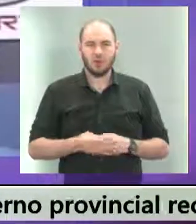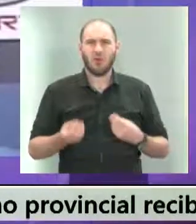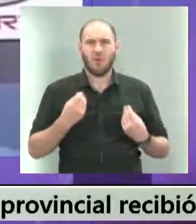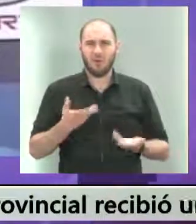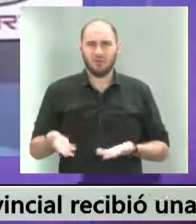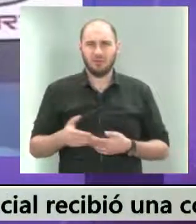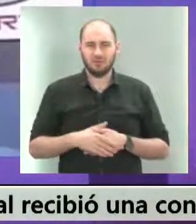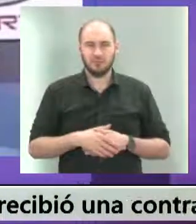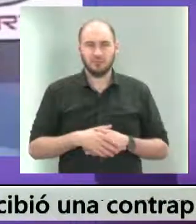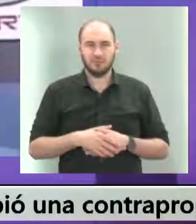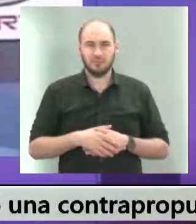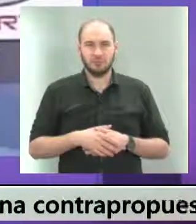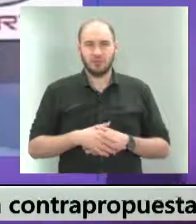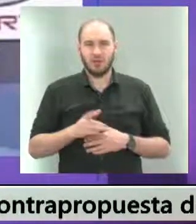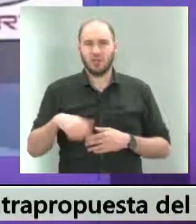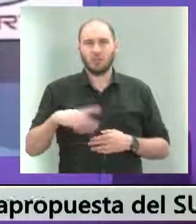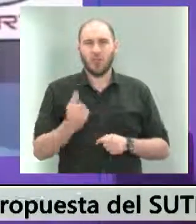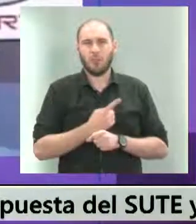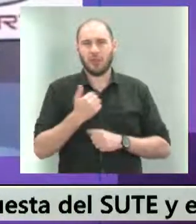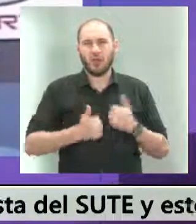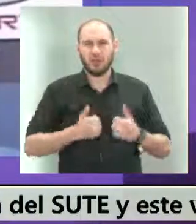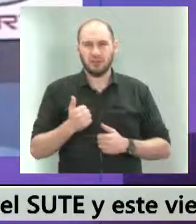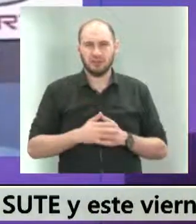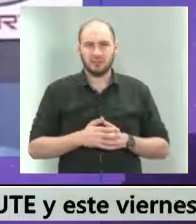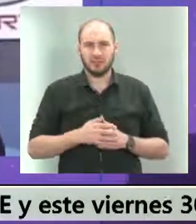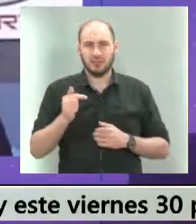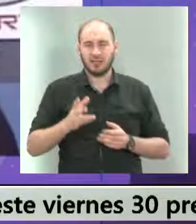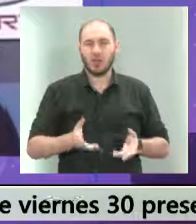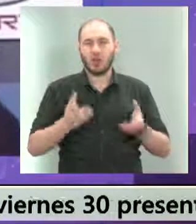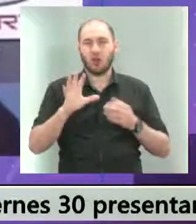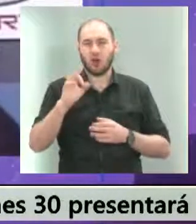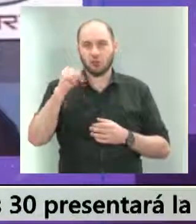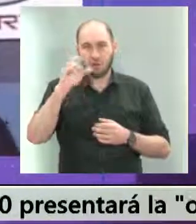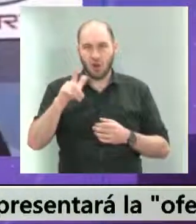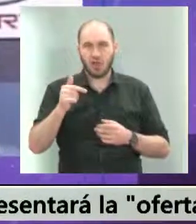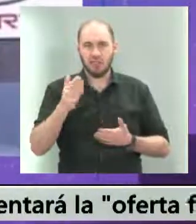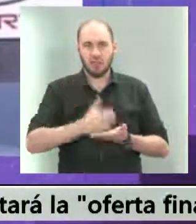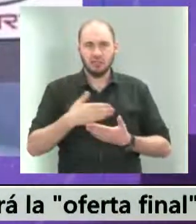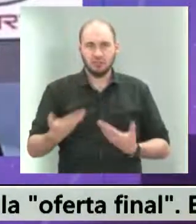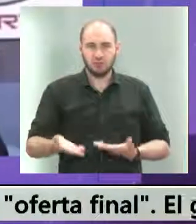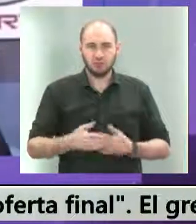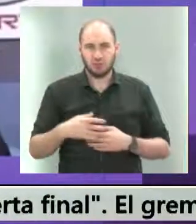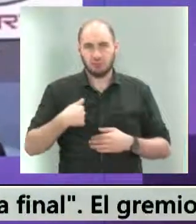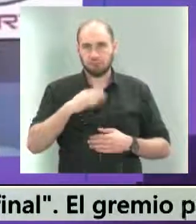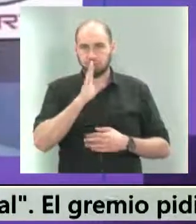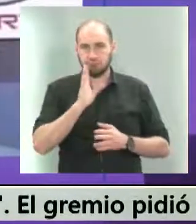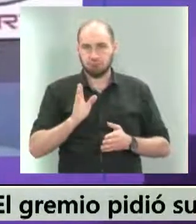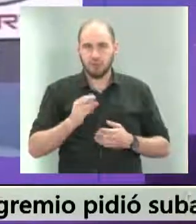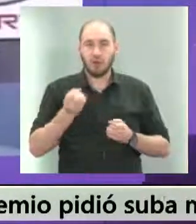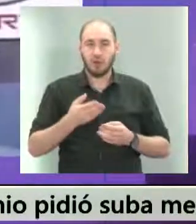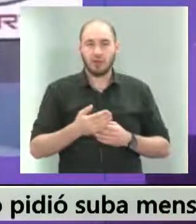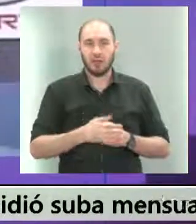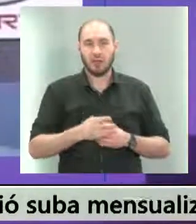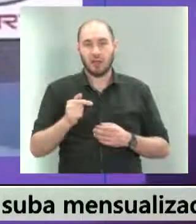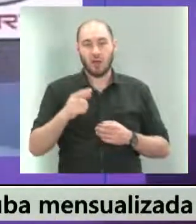ser que no podamos jugar un partido? Y es una decisión de la Conmebol y tiene todo el derecho de hacerlo. Yo no puedo decir nada, porque es la